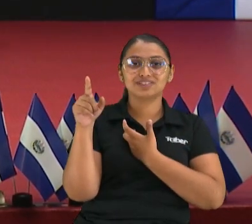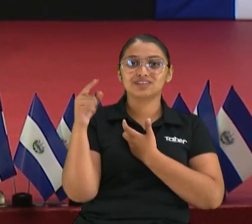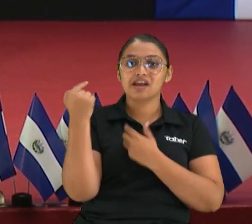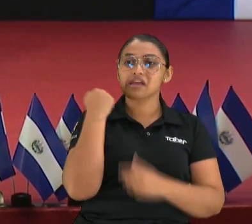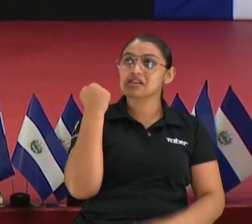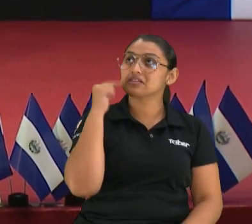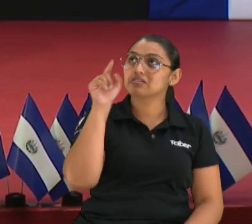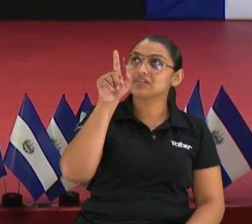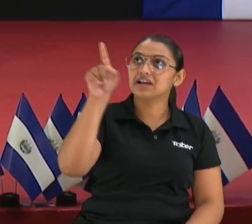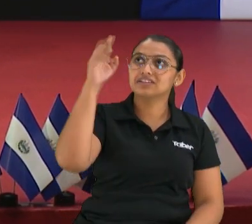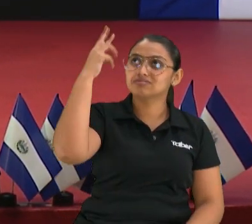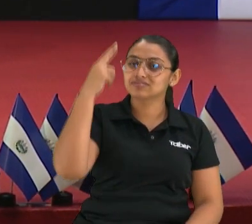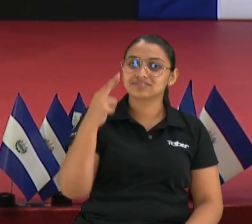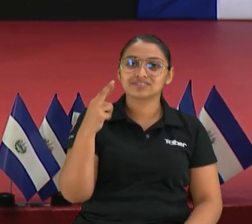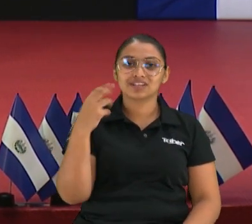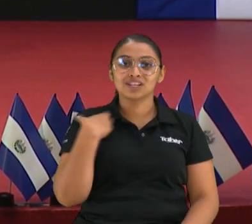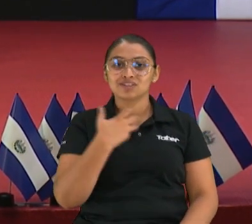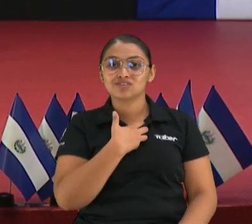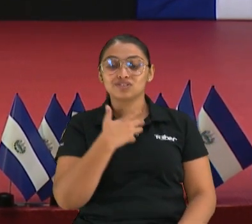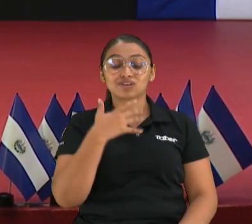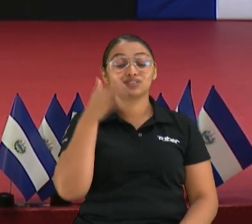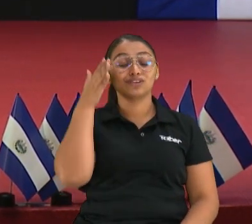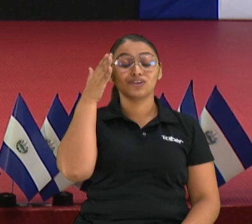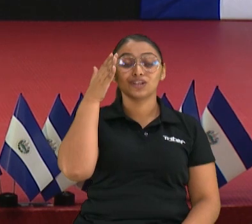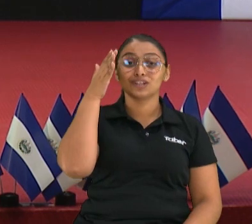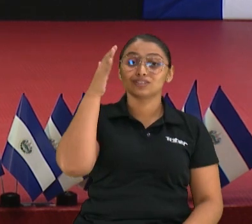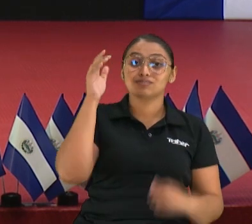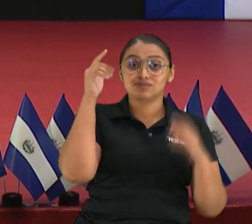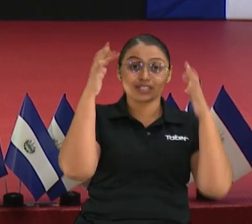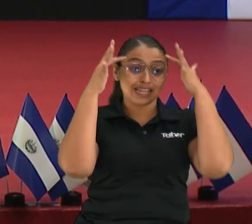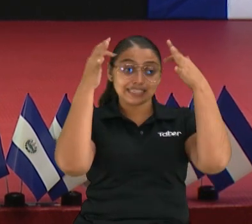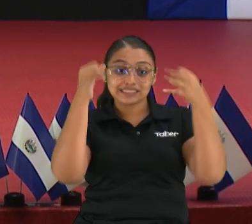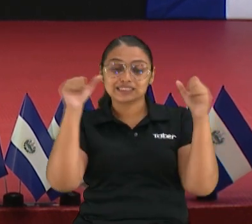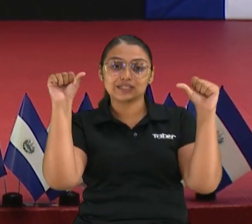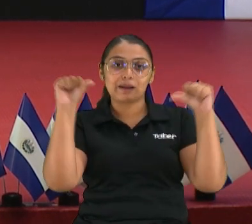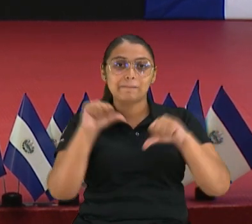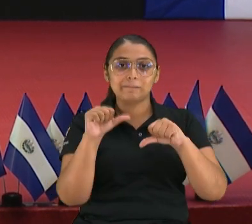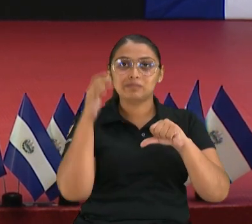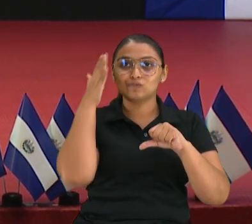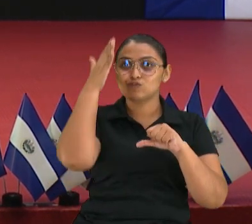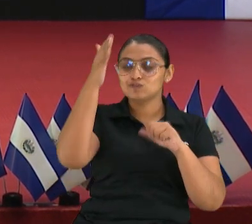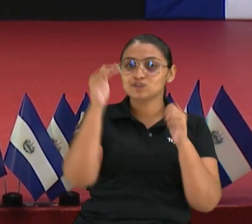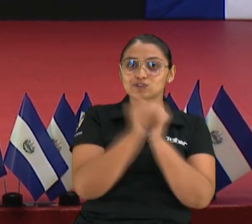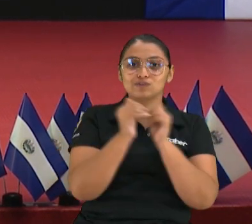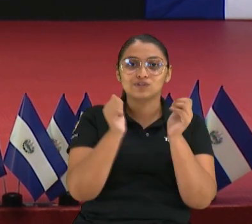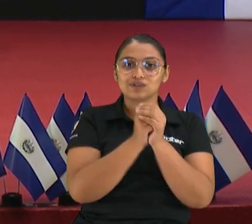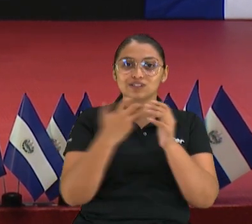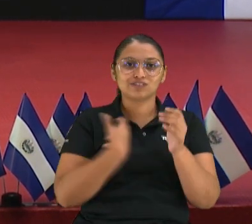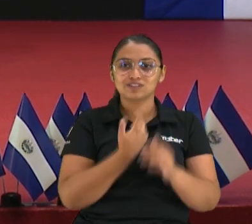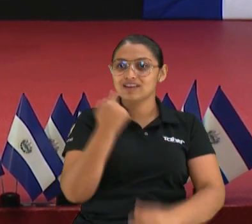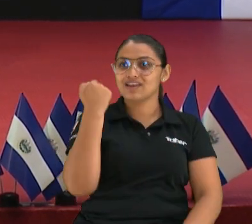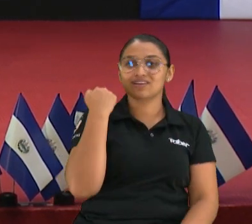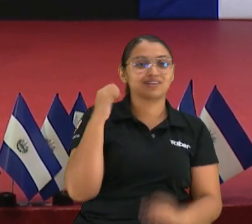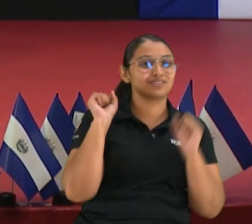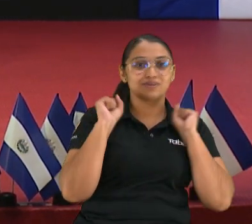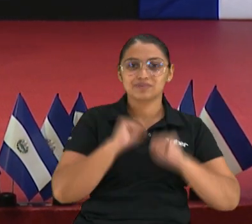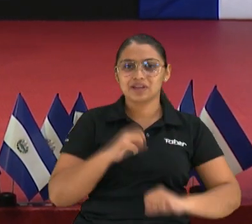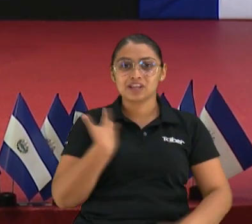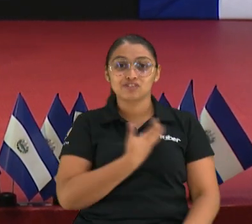podemos ignorar las consecuencias de lo que estamos haciendo no podemos ignorar que nos estamos poniendo viejos Eso significa